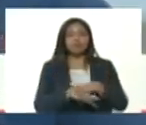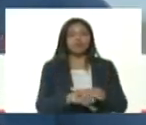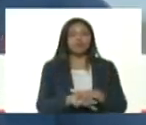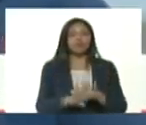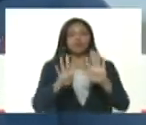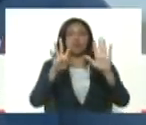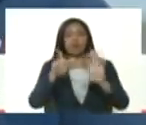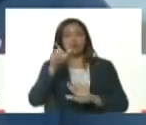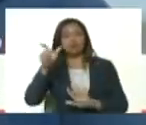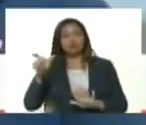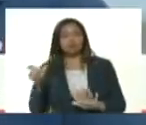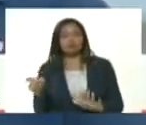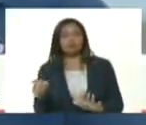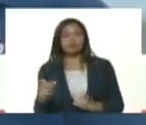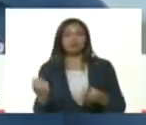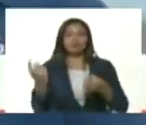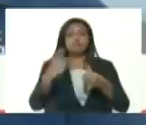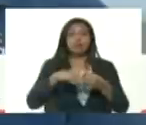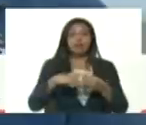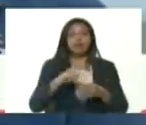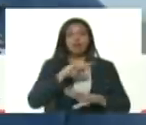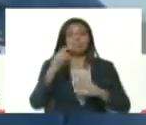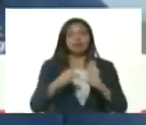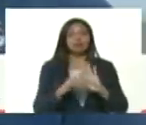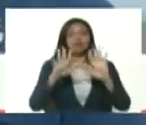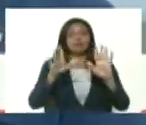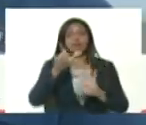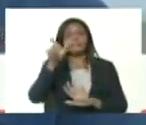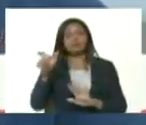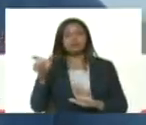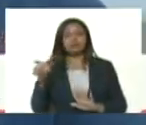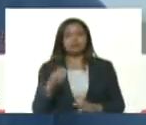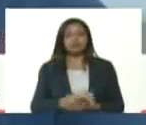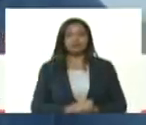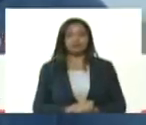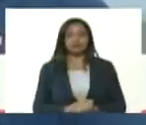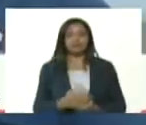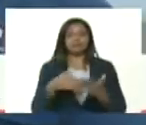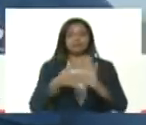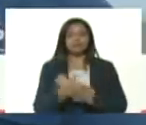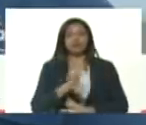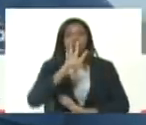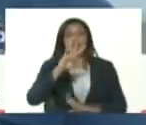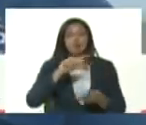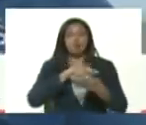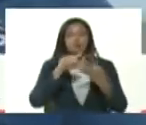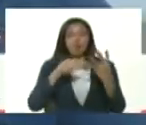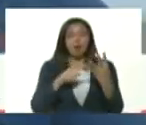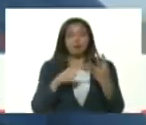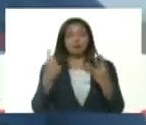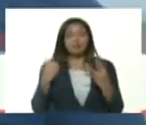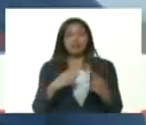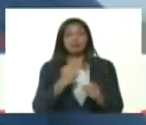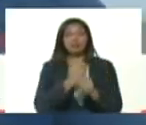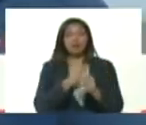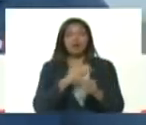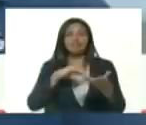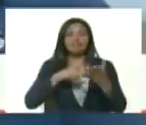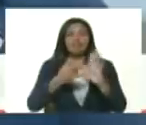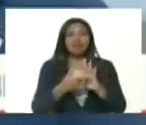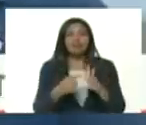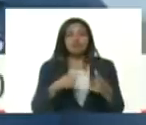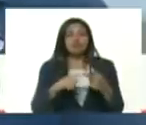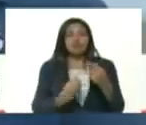9 personas adicionales, o sea, para un total de 10 personas, de las cuales 4 tienen un oficio técnico, que pueden